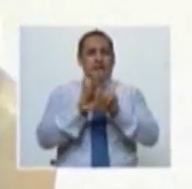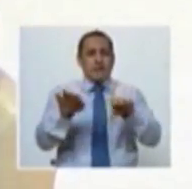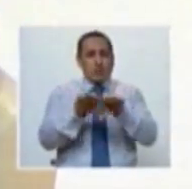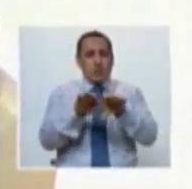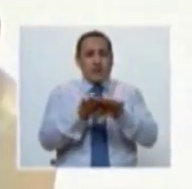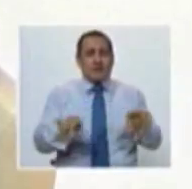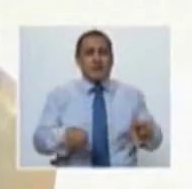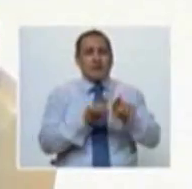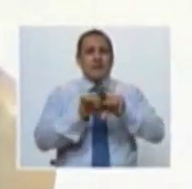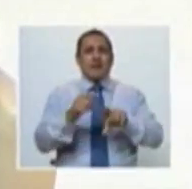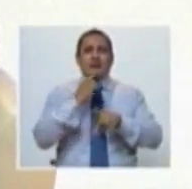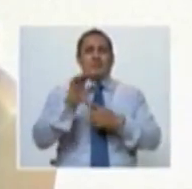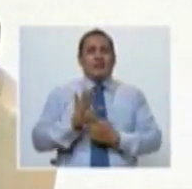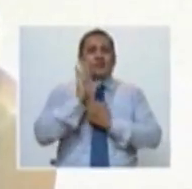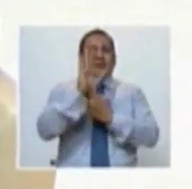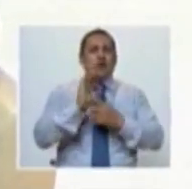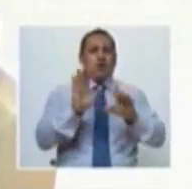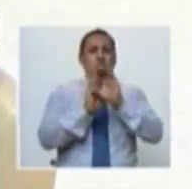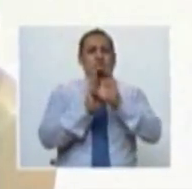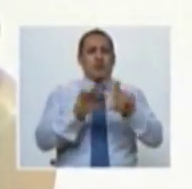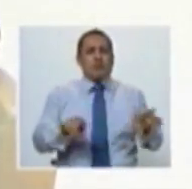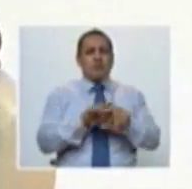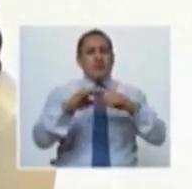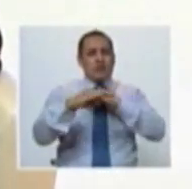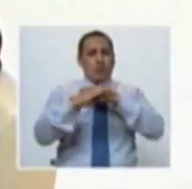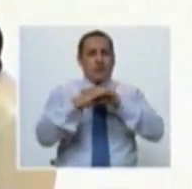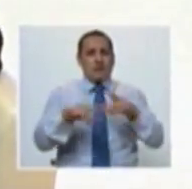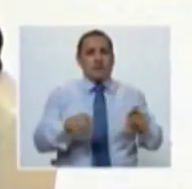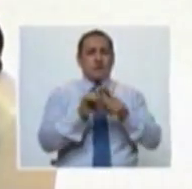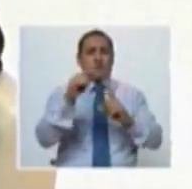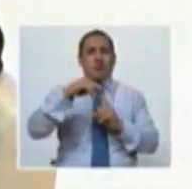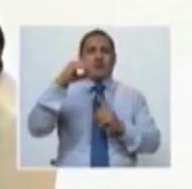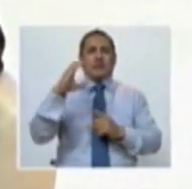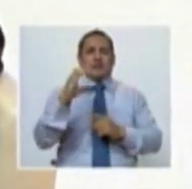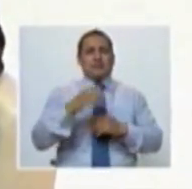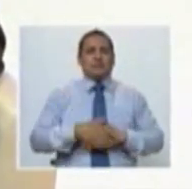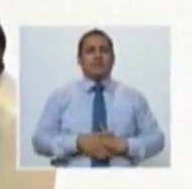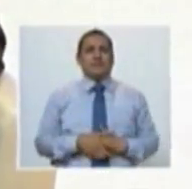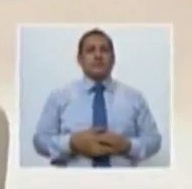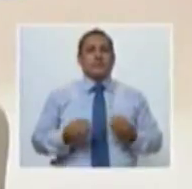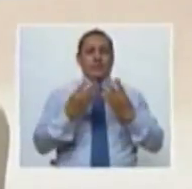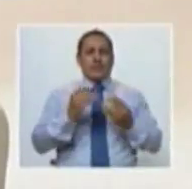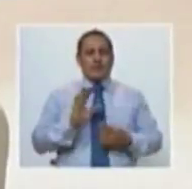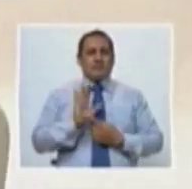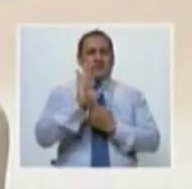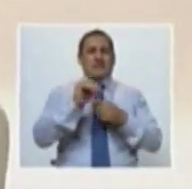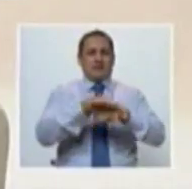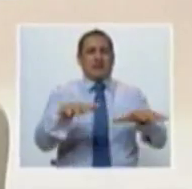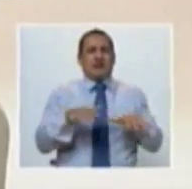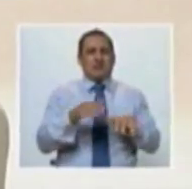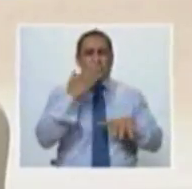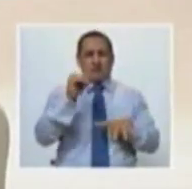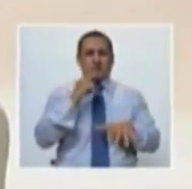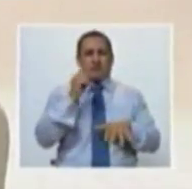que han sido declaradas constitucionales por unanimidad por el Tribunal Constitucional. Es que sería exponerlos, ¿no? Sería